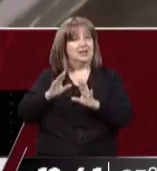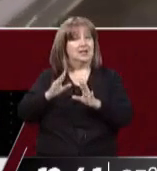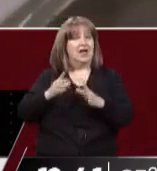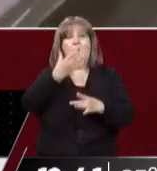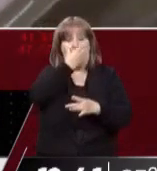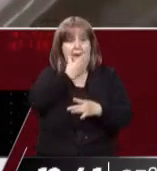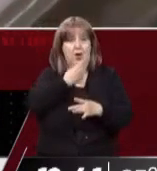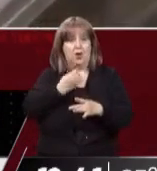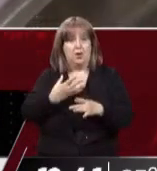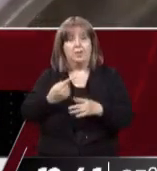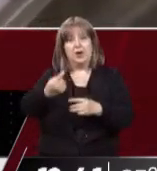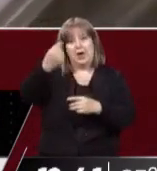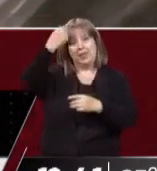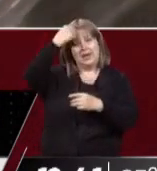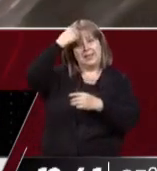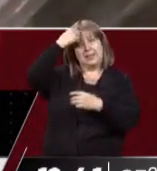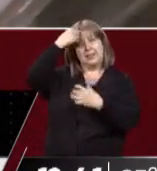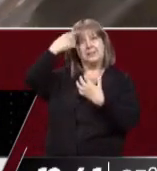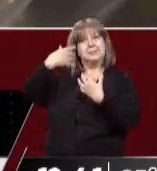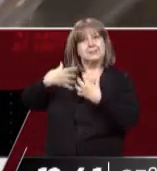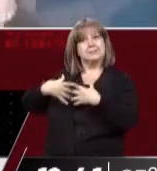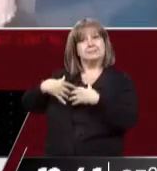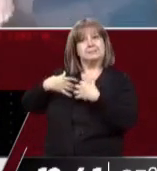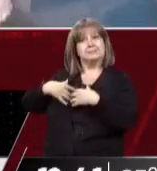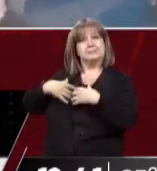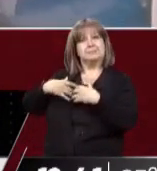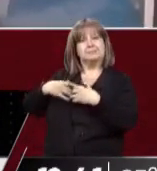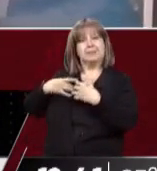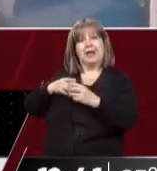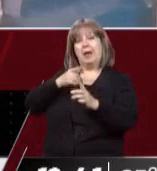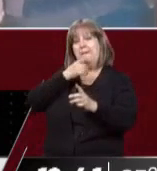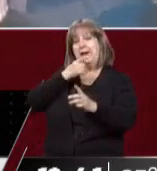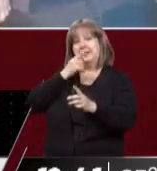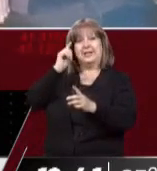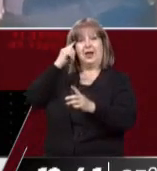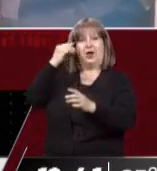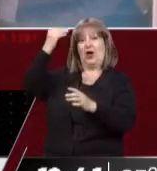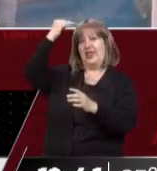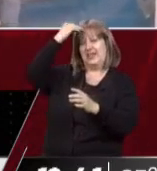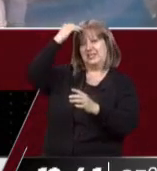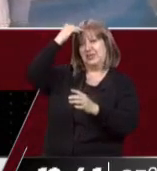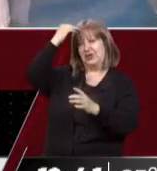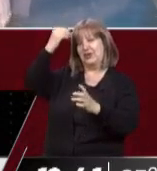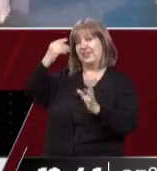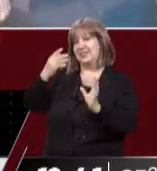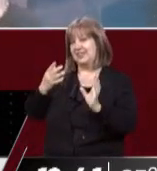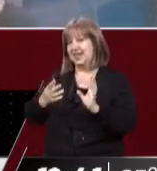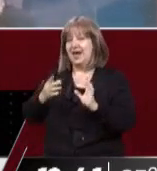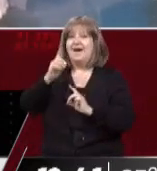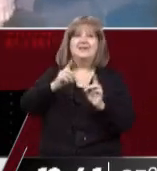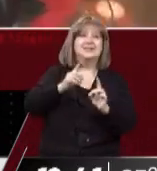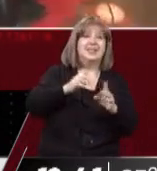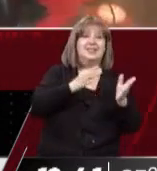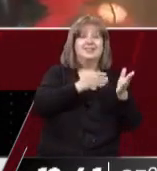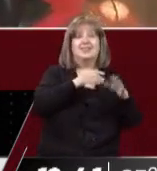o sea, está loco. A ver, Batman, seamos honestos, está loco. Levante la mano quien no tiene trauma de la infancia, por eso te identifica. Sí, también eso te